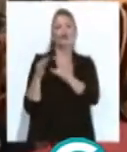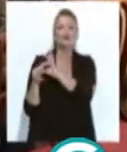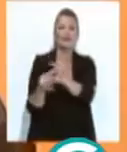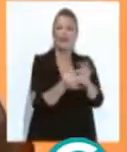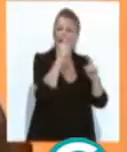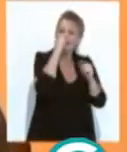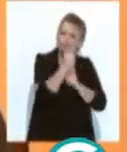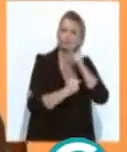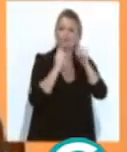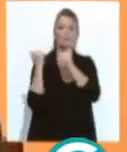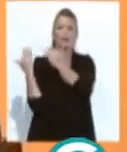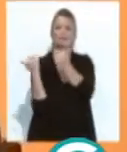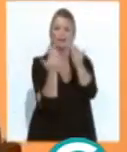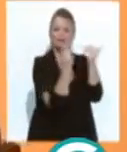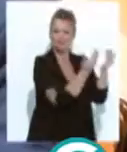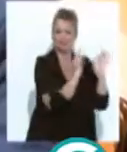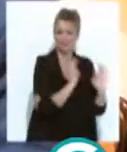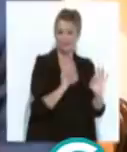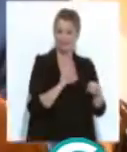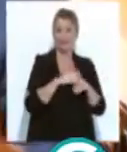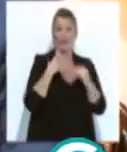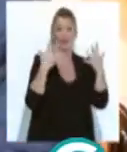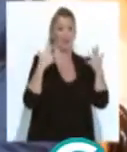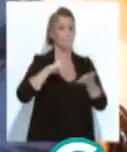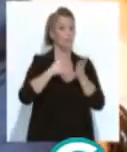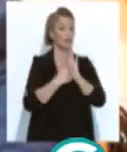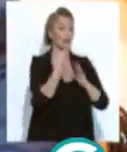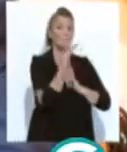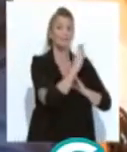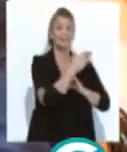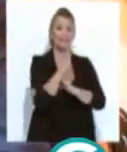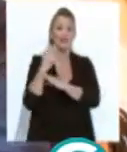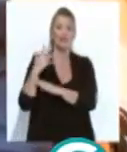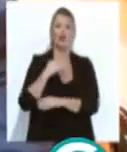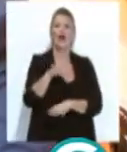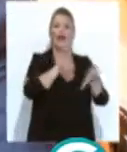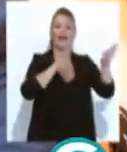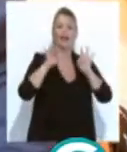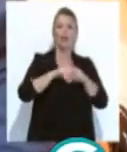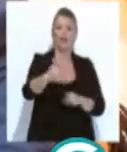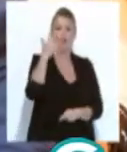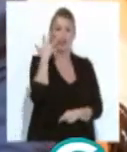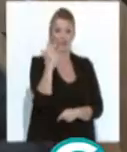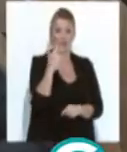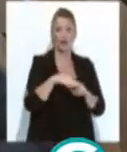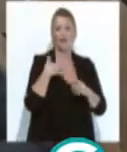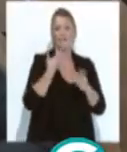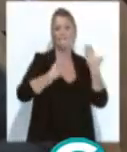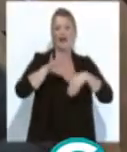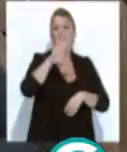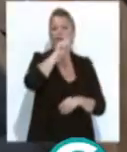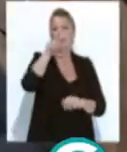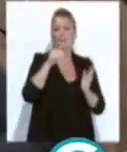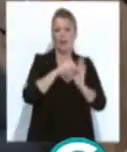cada año entregan las corporaciones. De los 10 proyectos presentados, se han elegido 5 que se repartirán más de 12.000